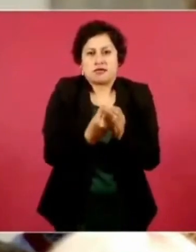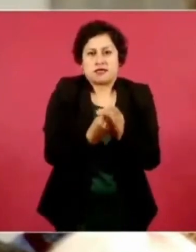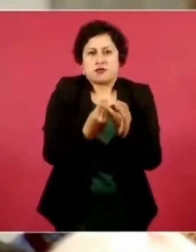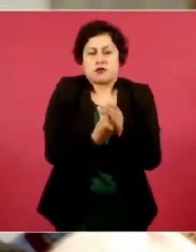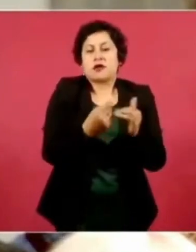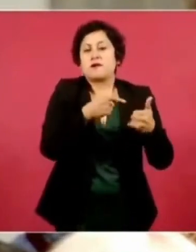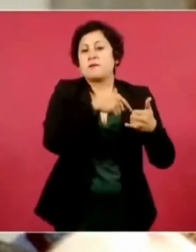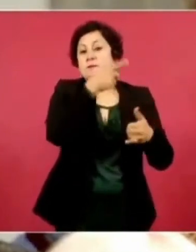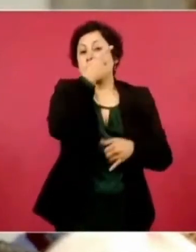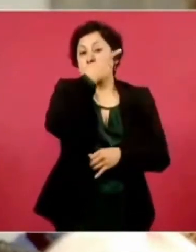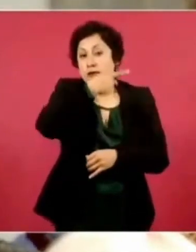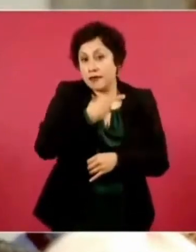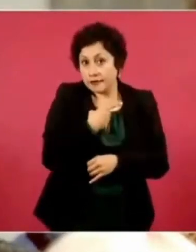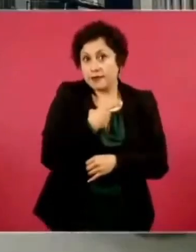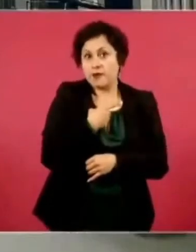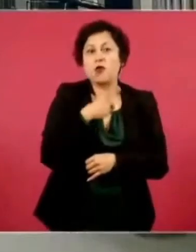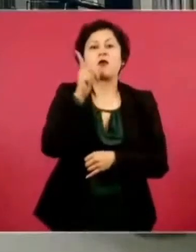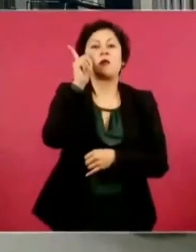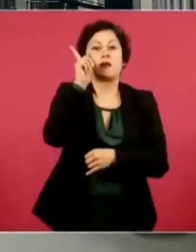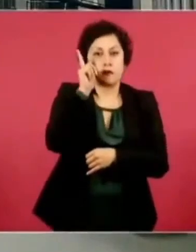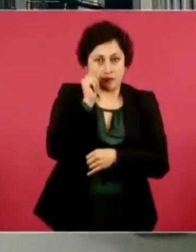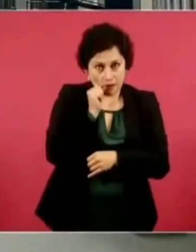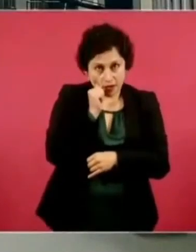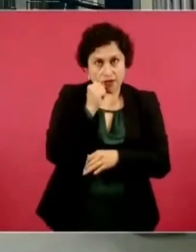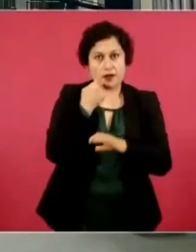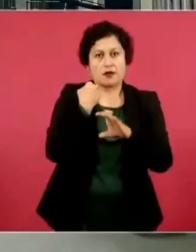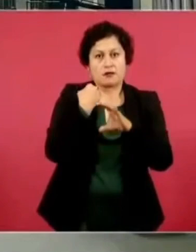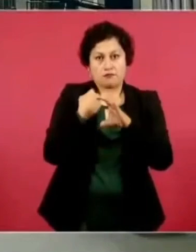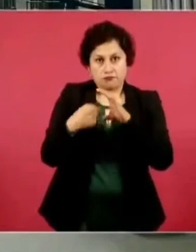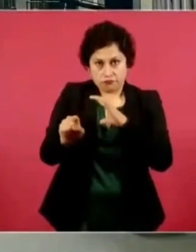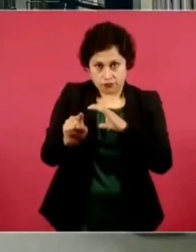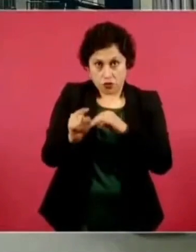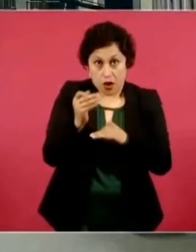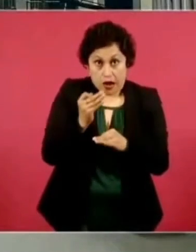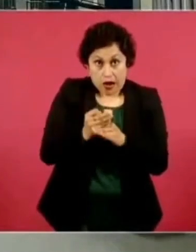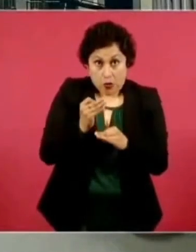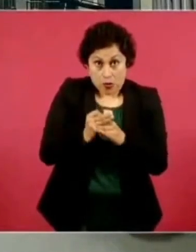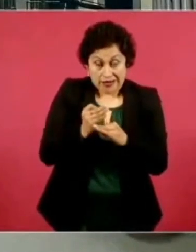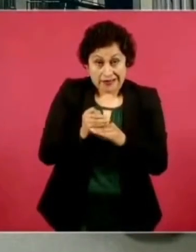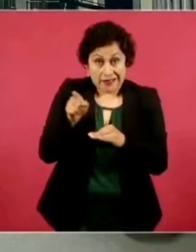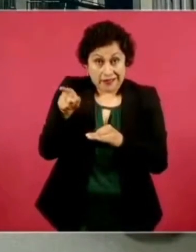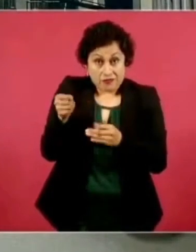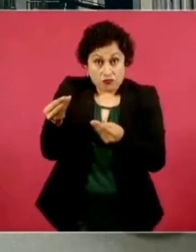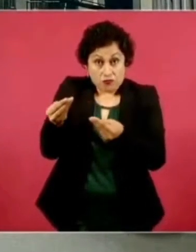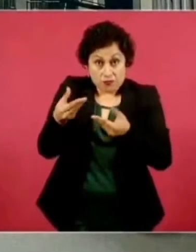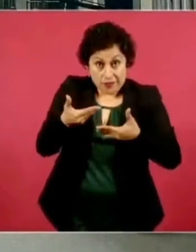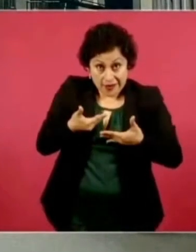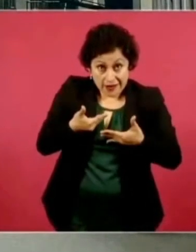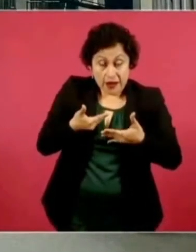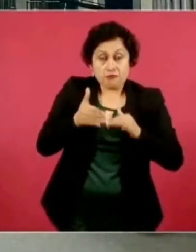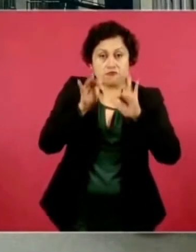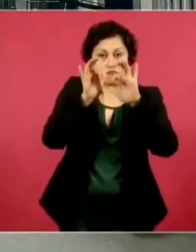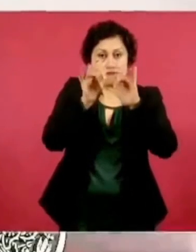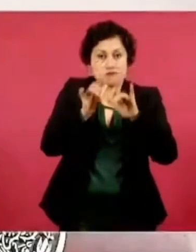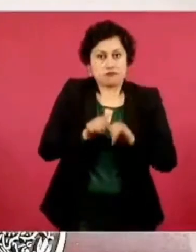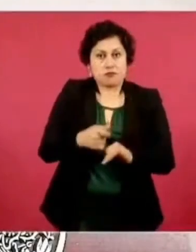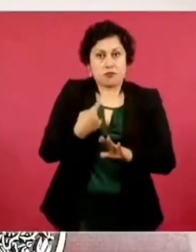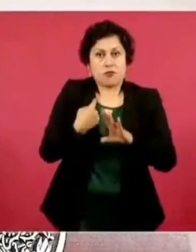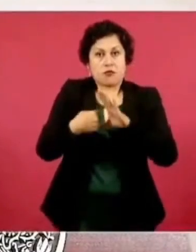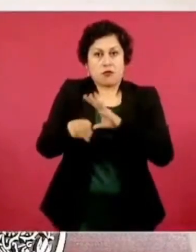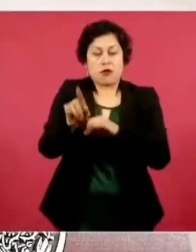te voy a enviar un correo para que revises todo lo que acabas de la información que me acabas de dar, porque te vamos a dar